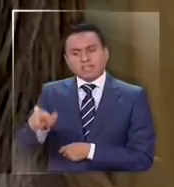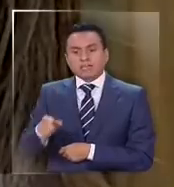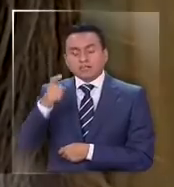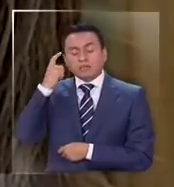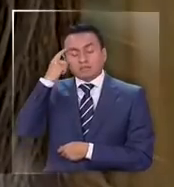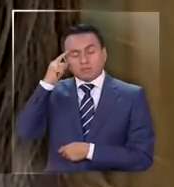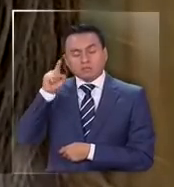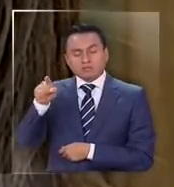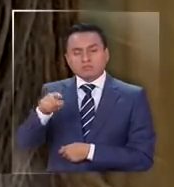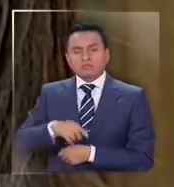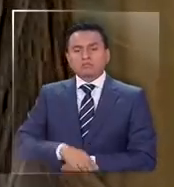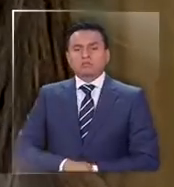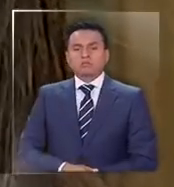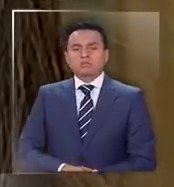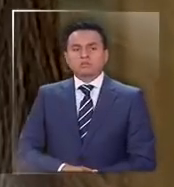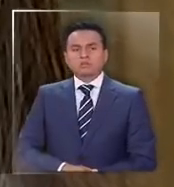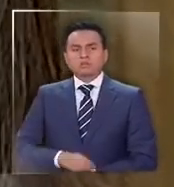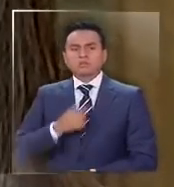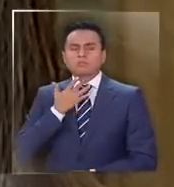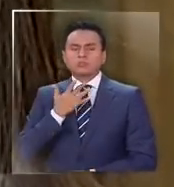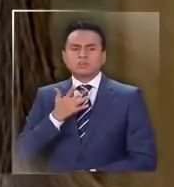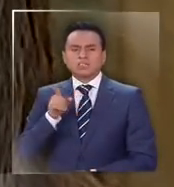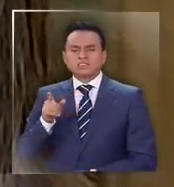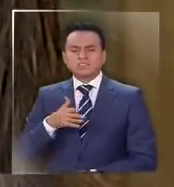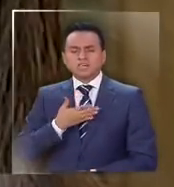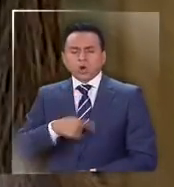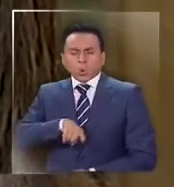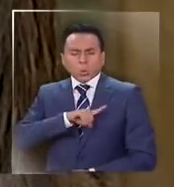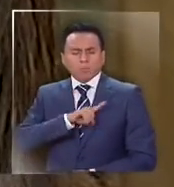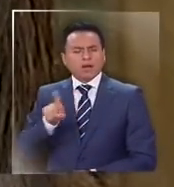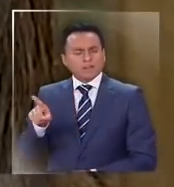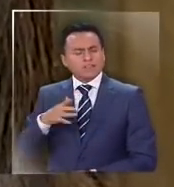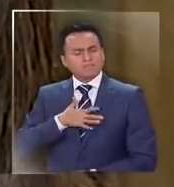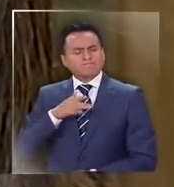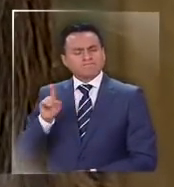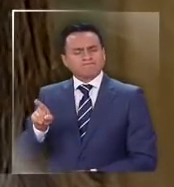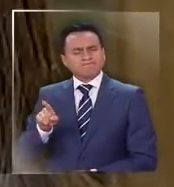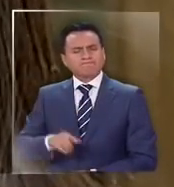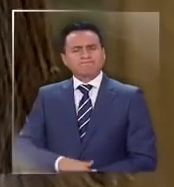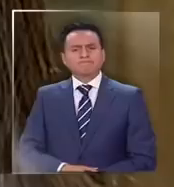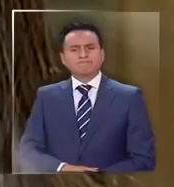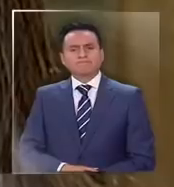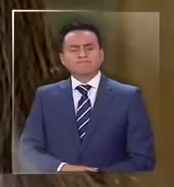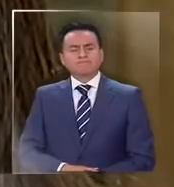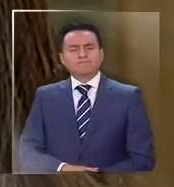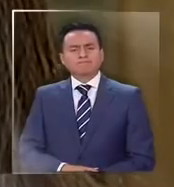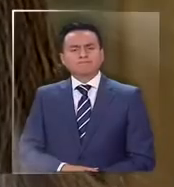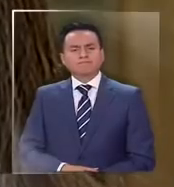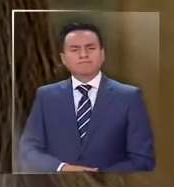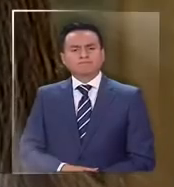digamos. Porque de alguna manera él se sentía culpable. Y